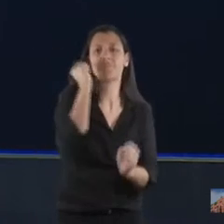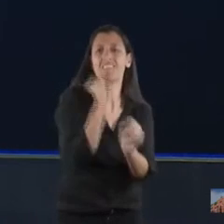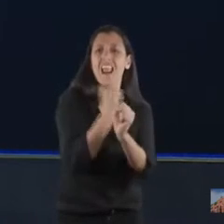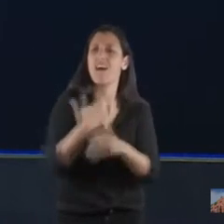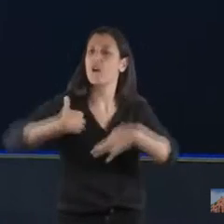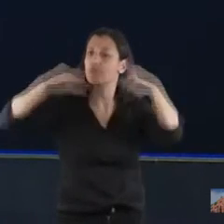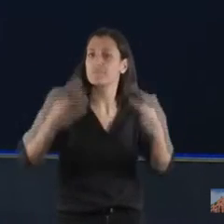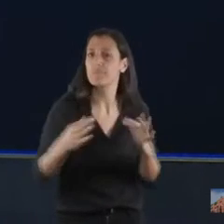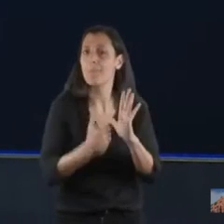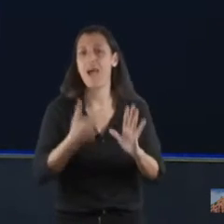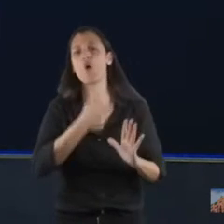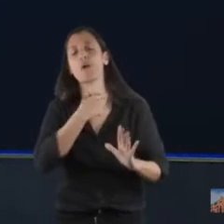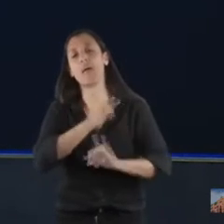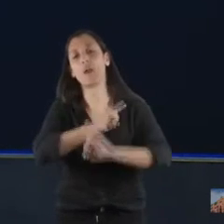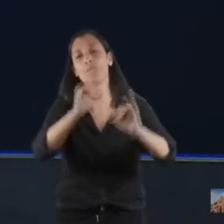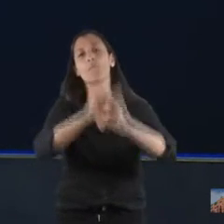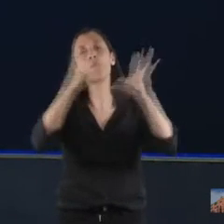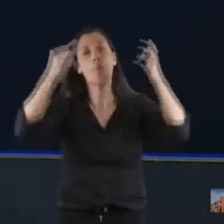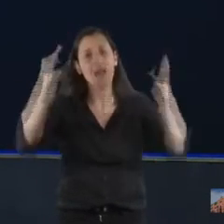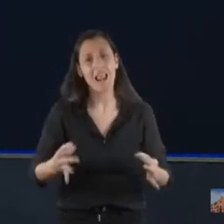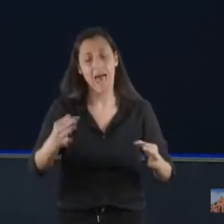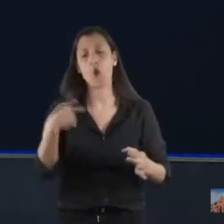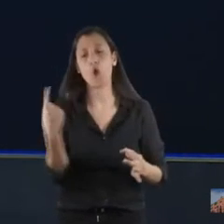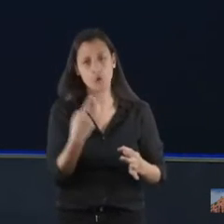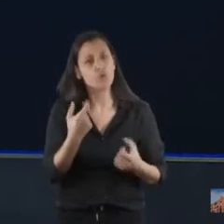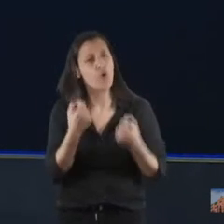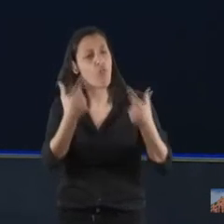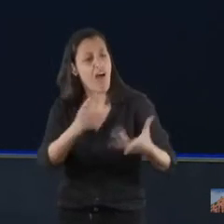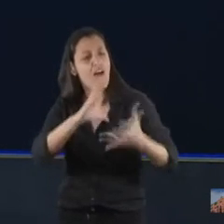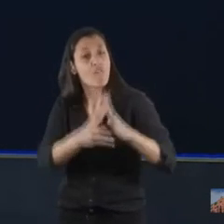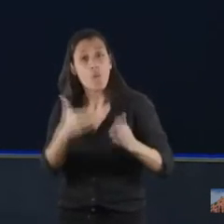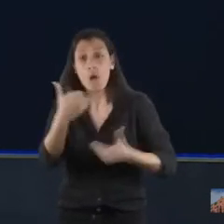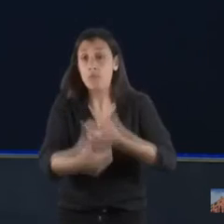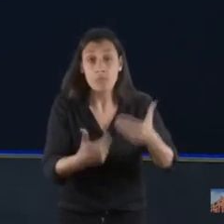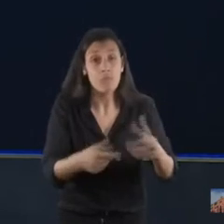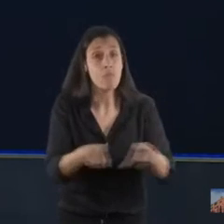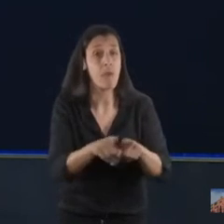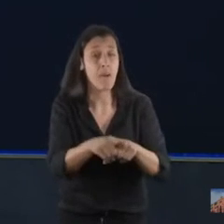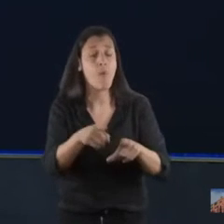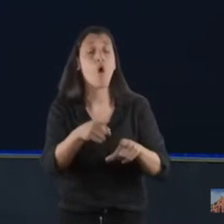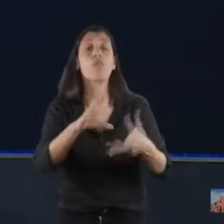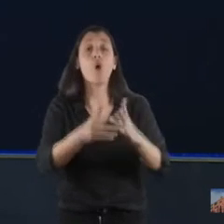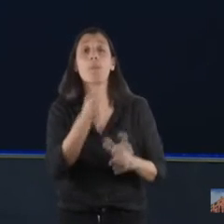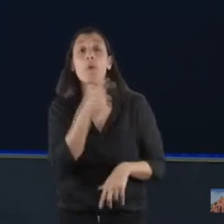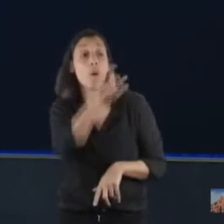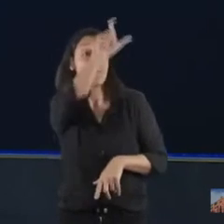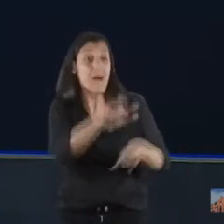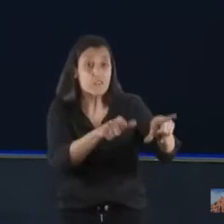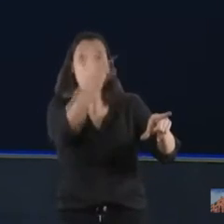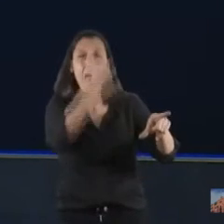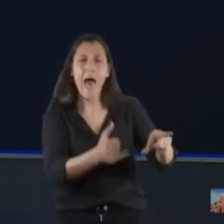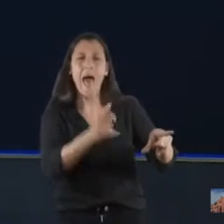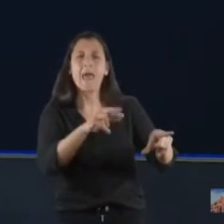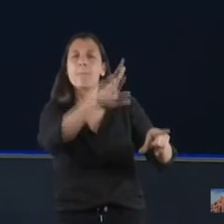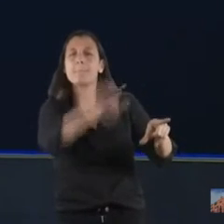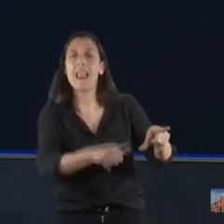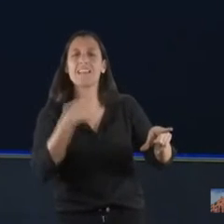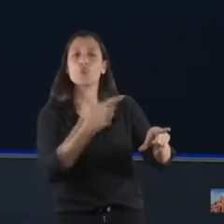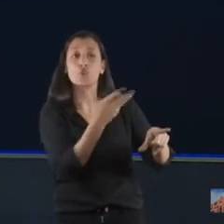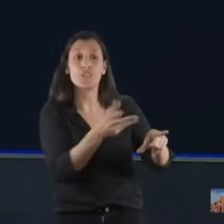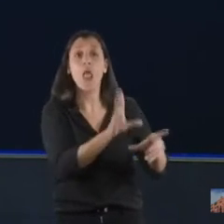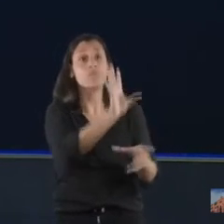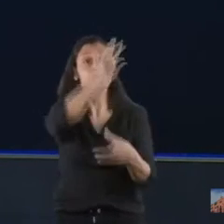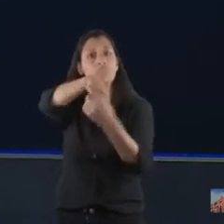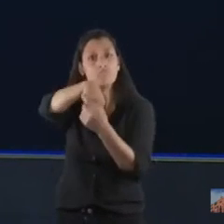vamos a habilitar un mecanismo por el cual aquel que tiene un plan ingresa a una